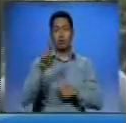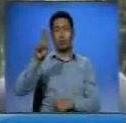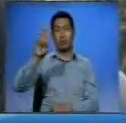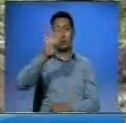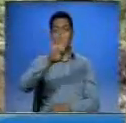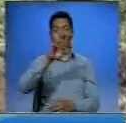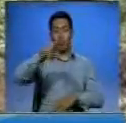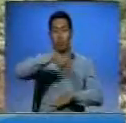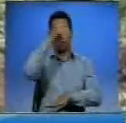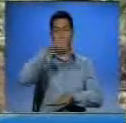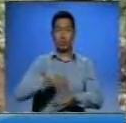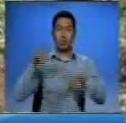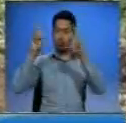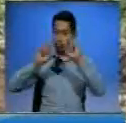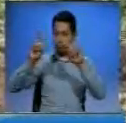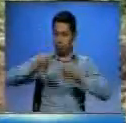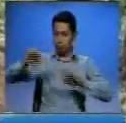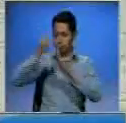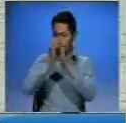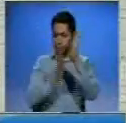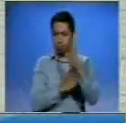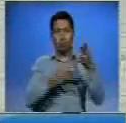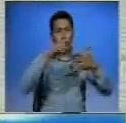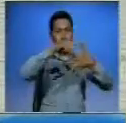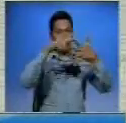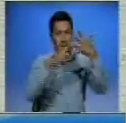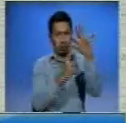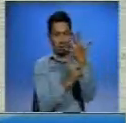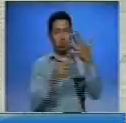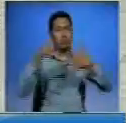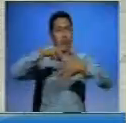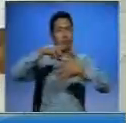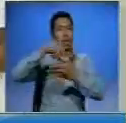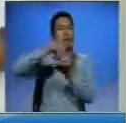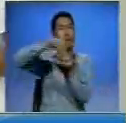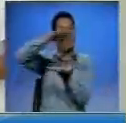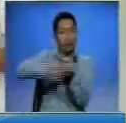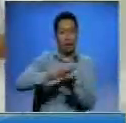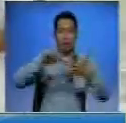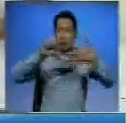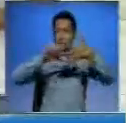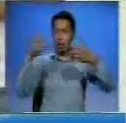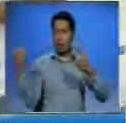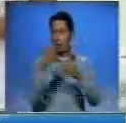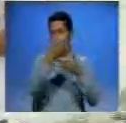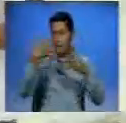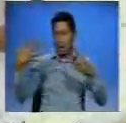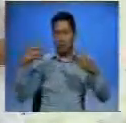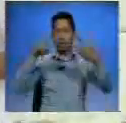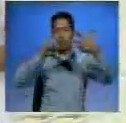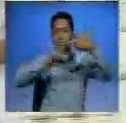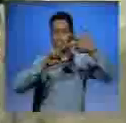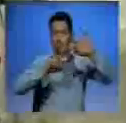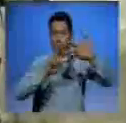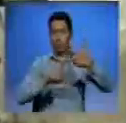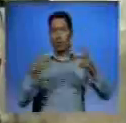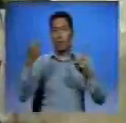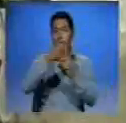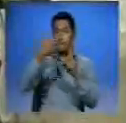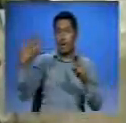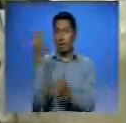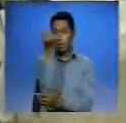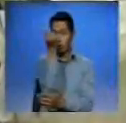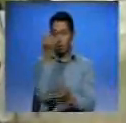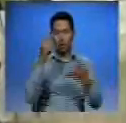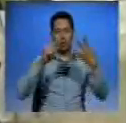expertos analizarán los proyectos bajo 5 criterios: la aplicabilidad, el impacto directo e indirecto, el impacto financiero